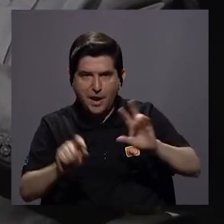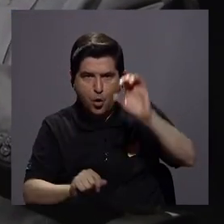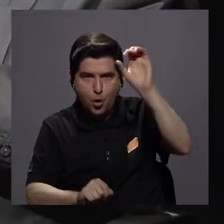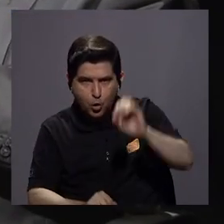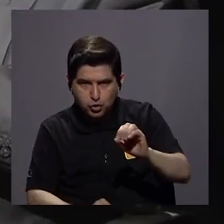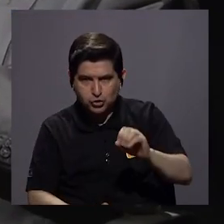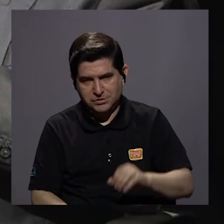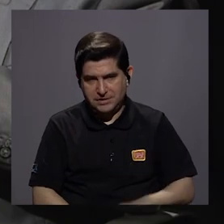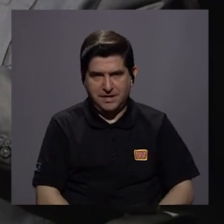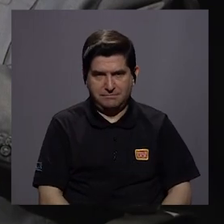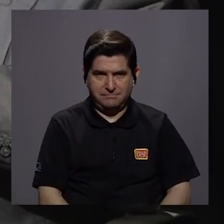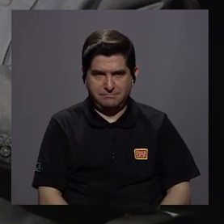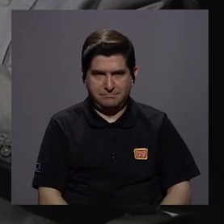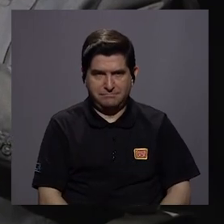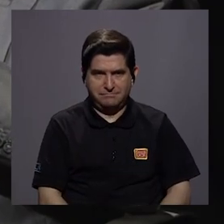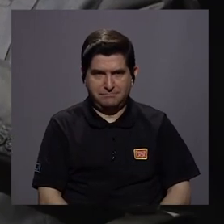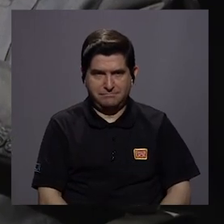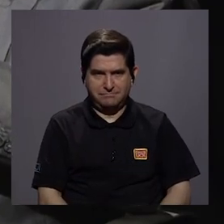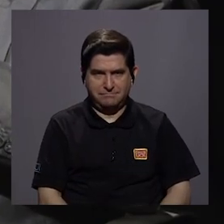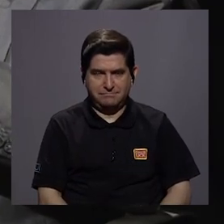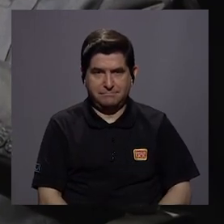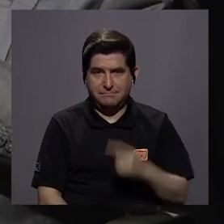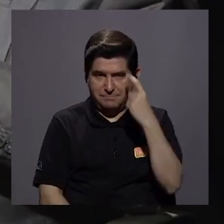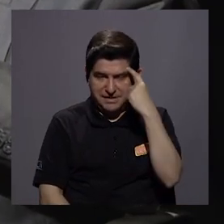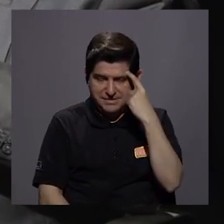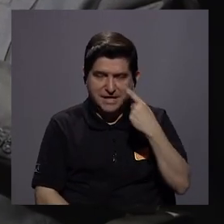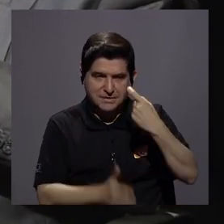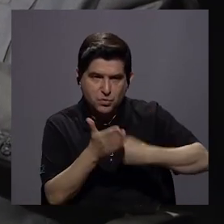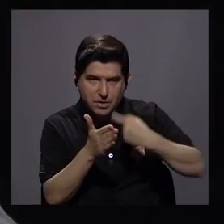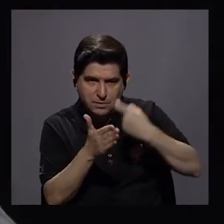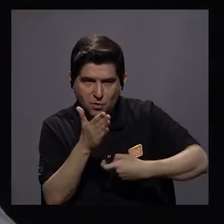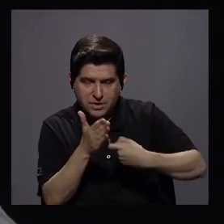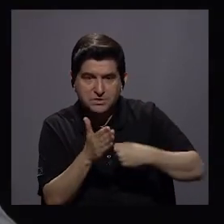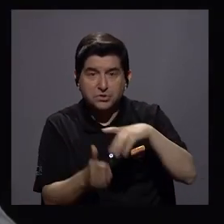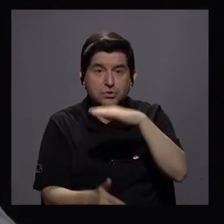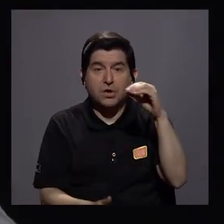11%, digamos, los impuestos,